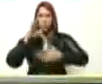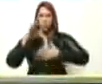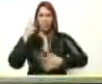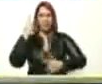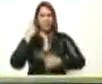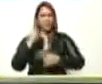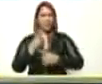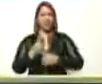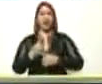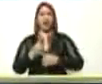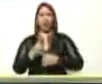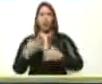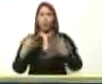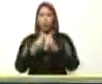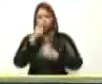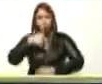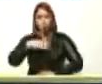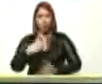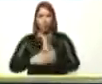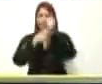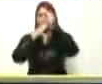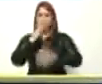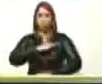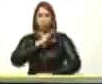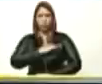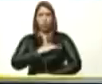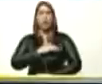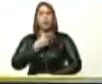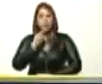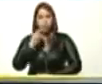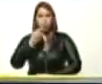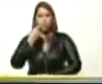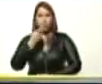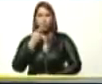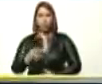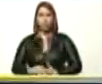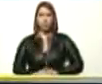adquirieron con el pueblo, como líderes sociales, como líderes políticos,